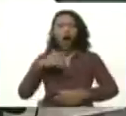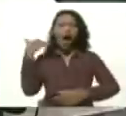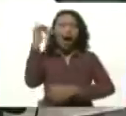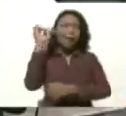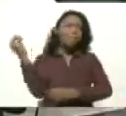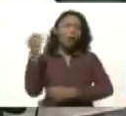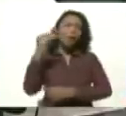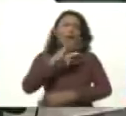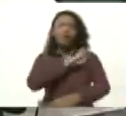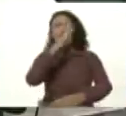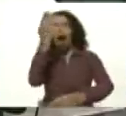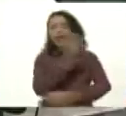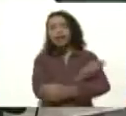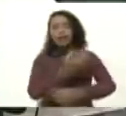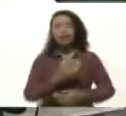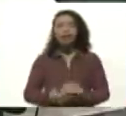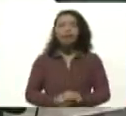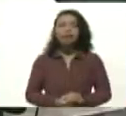es que tenemos fuerza